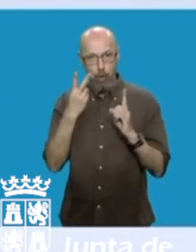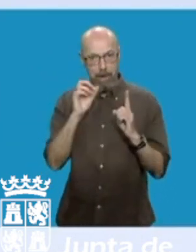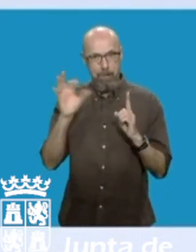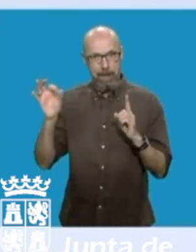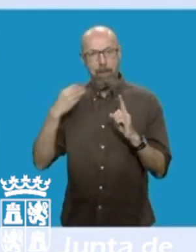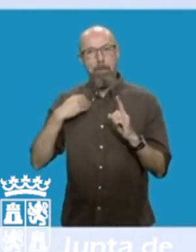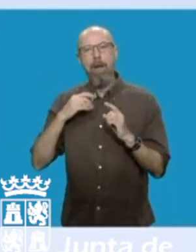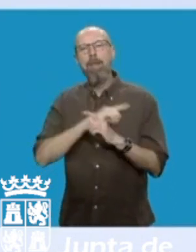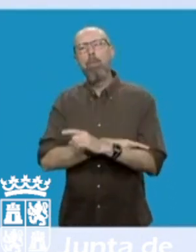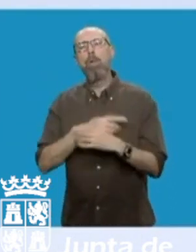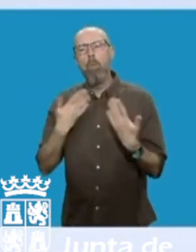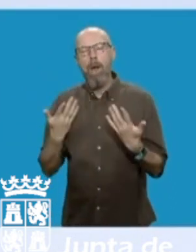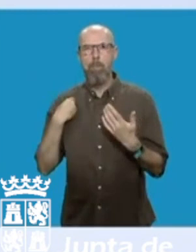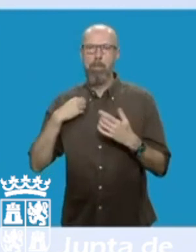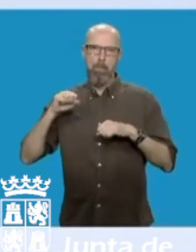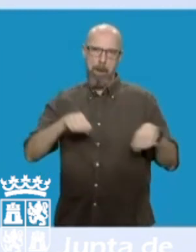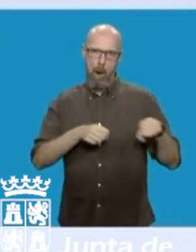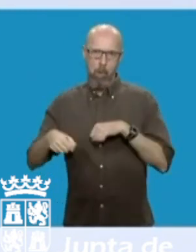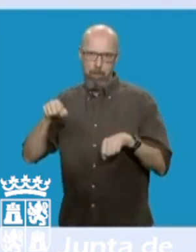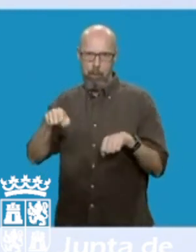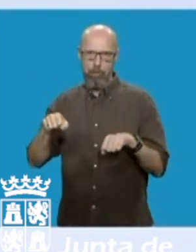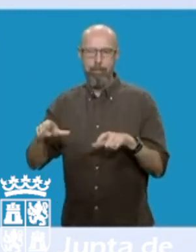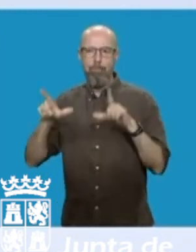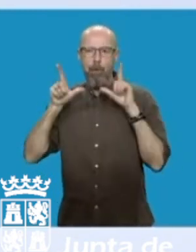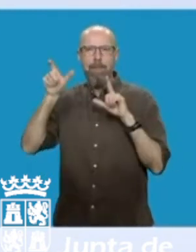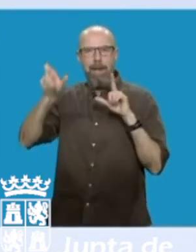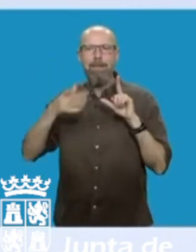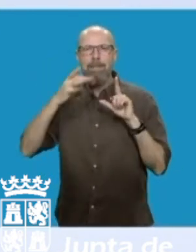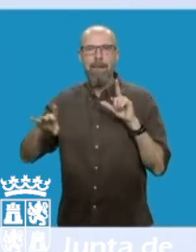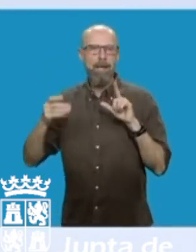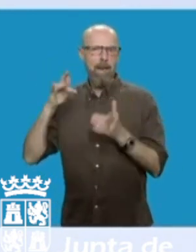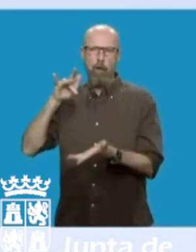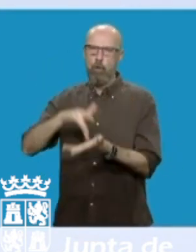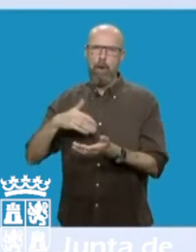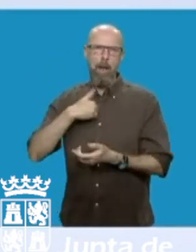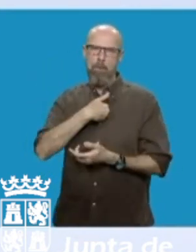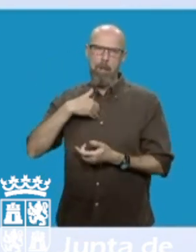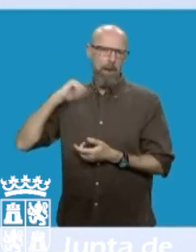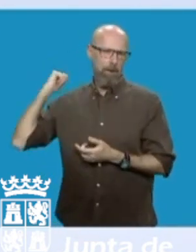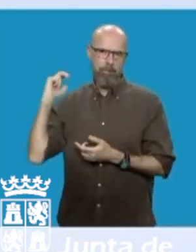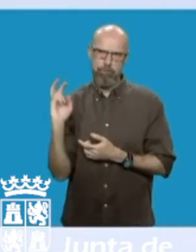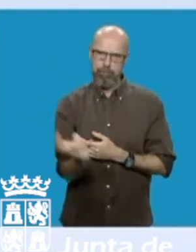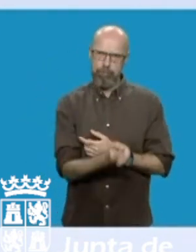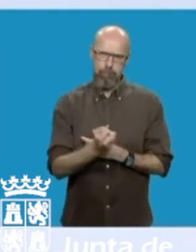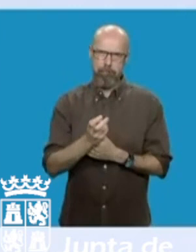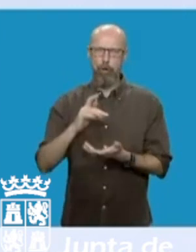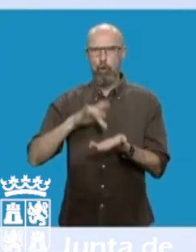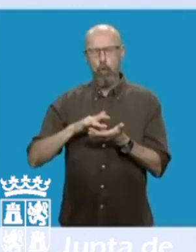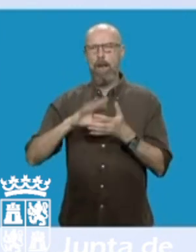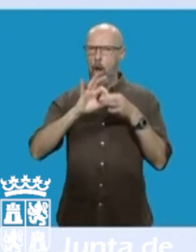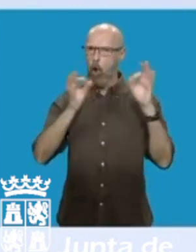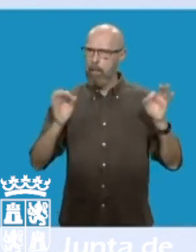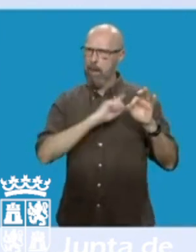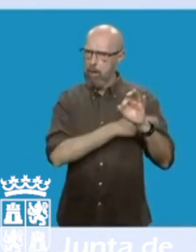el piragüismo y su protagonista es una persona que ha pasado por todos los roles de esta disciplina, desde deportista olímpico